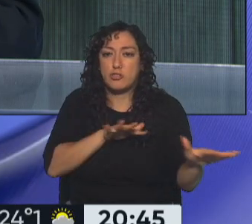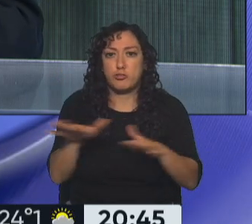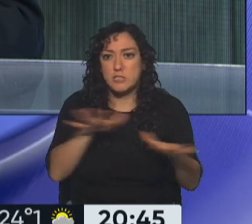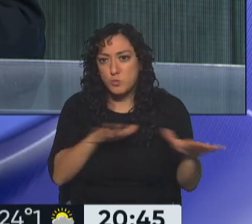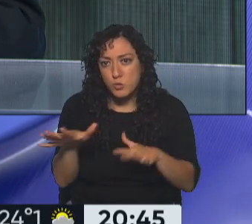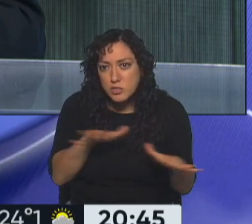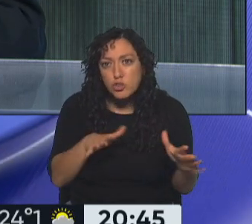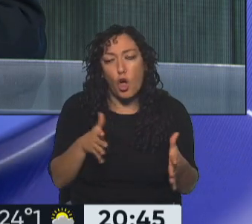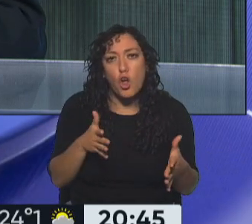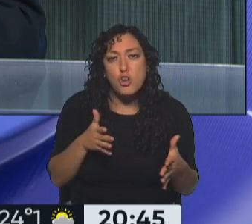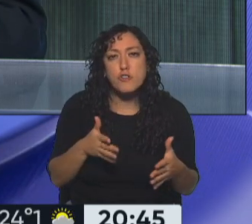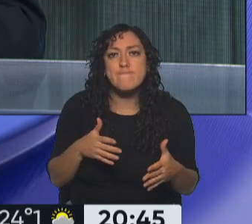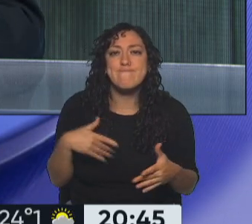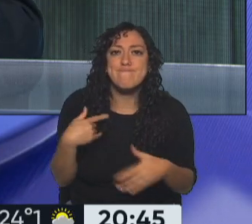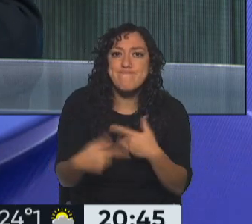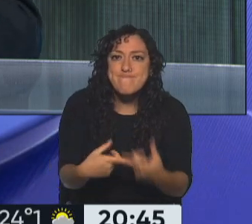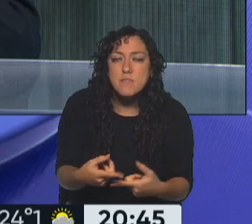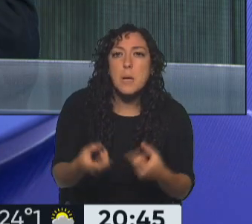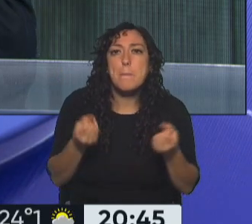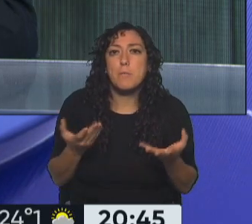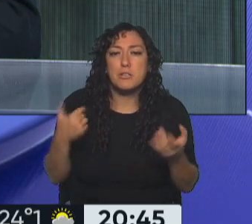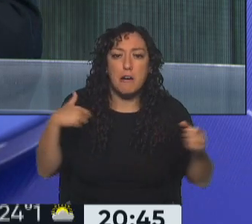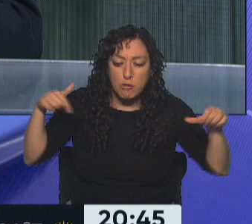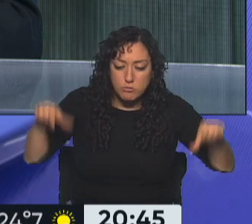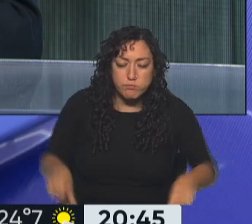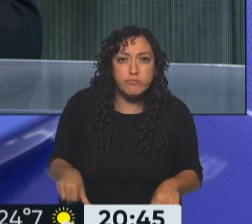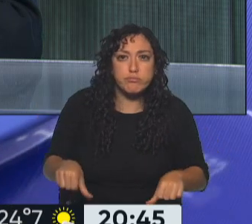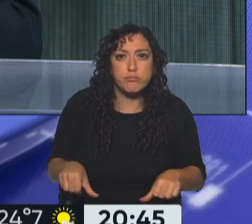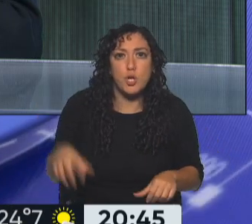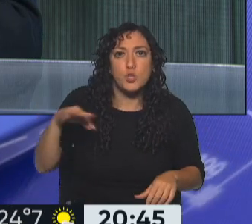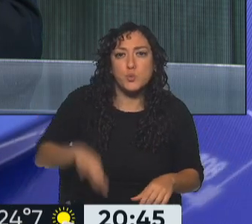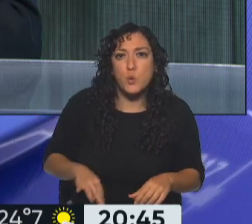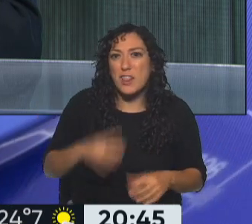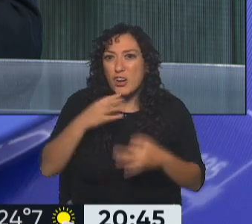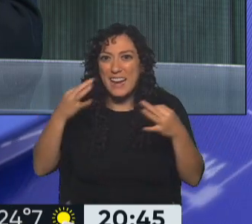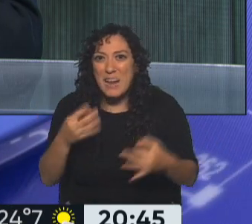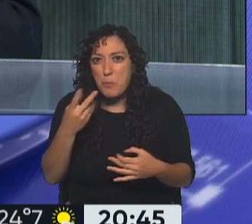reforzar y atravesar toda esa situación, porque estamos en una caída del salario real del